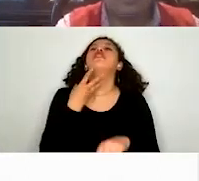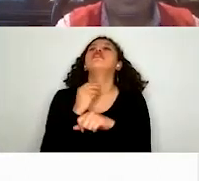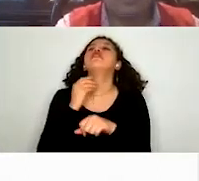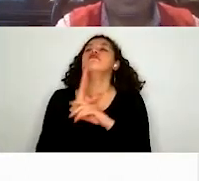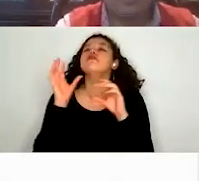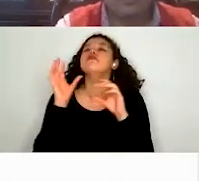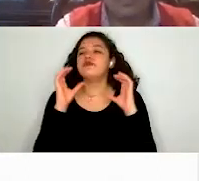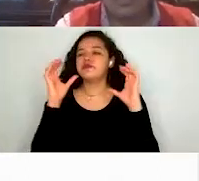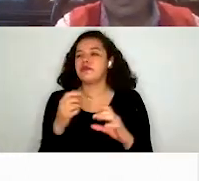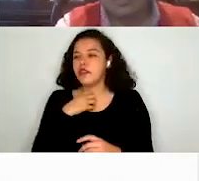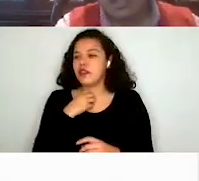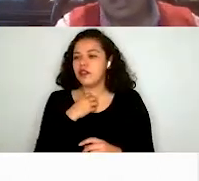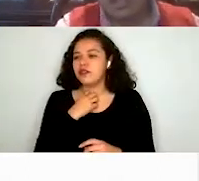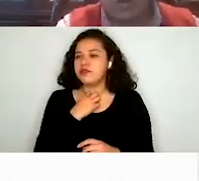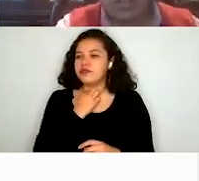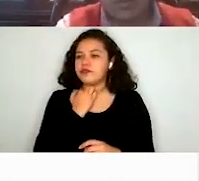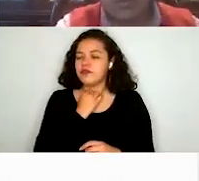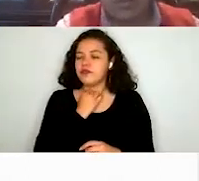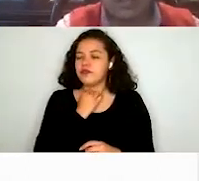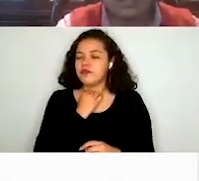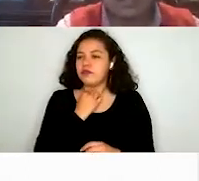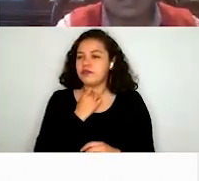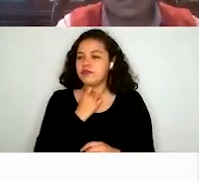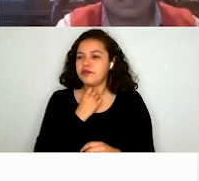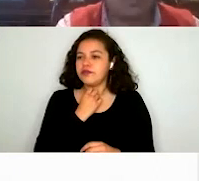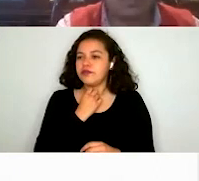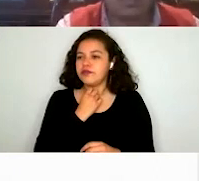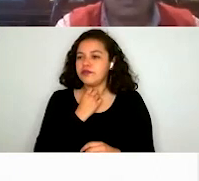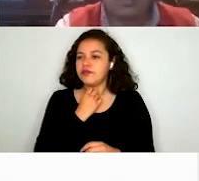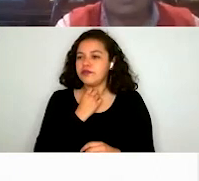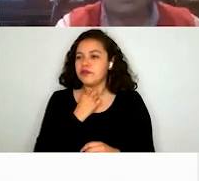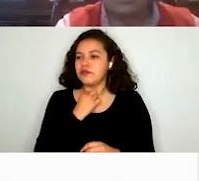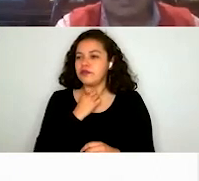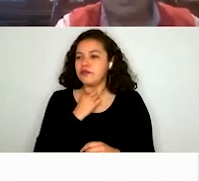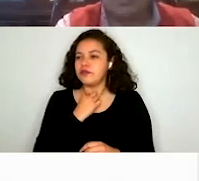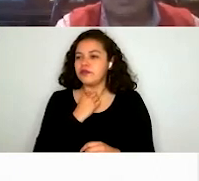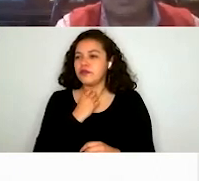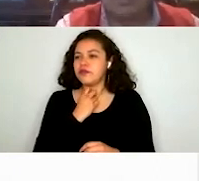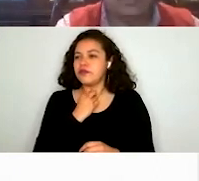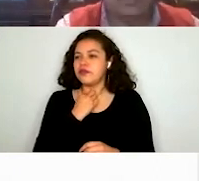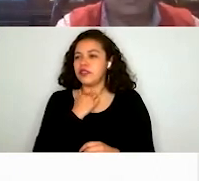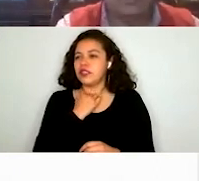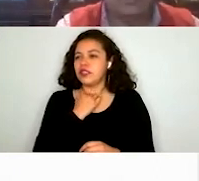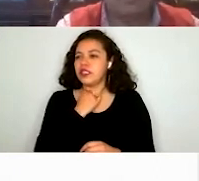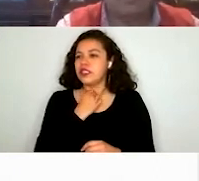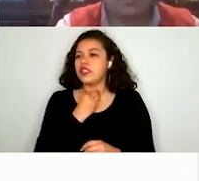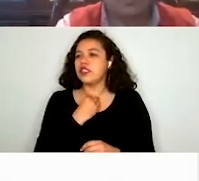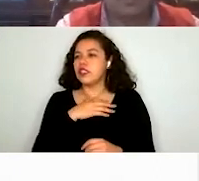preventivo y en su caso correctivo en el que se apliquen en el que se especifiquen las condiciones de